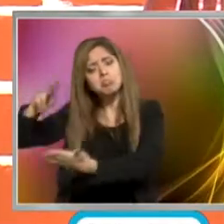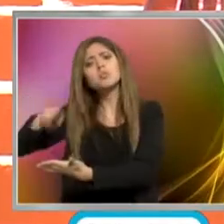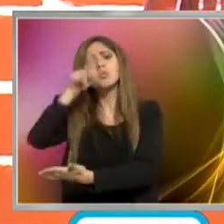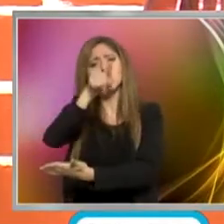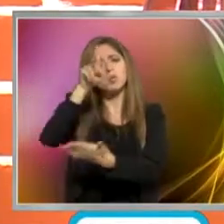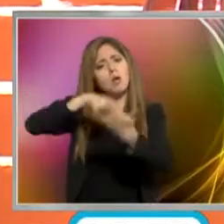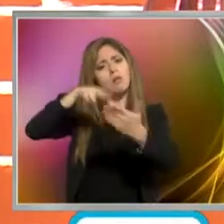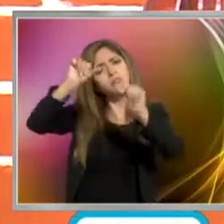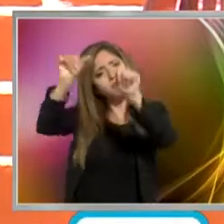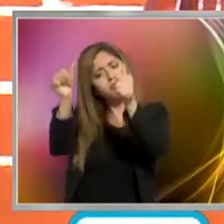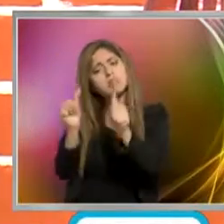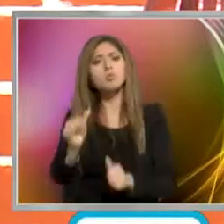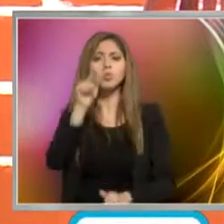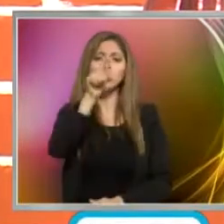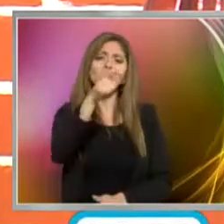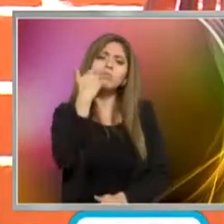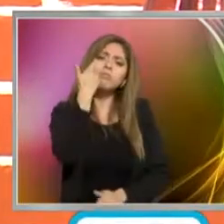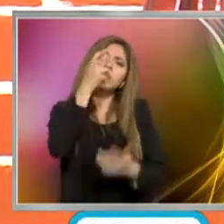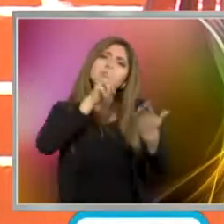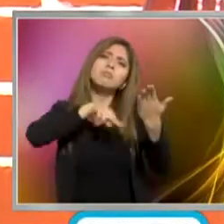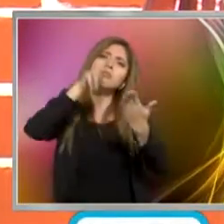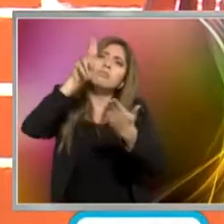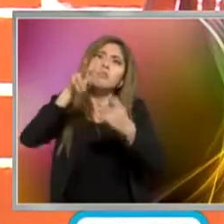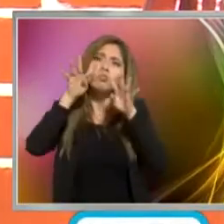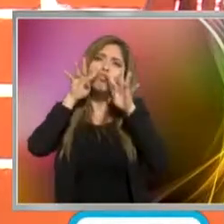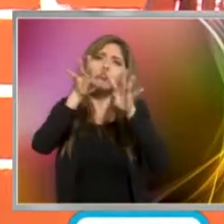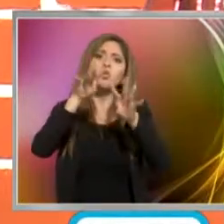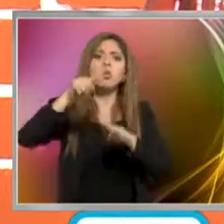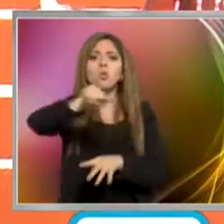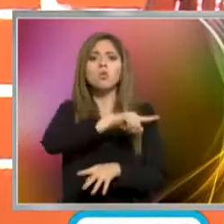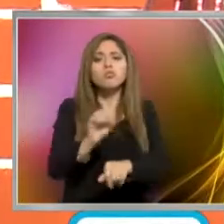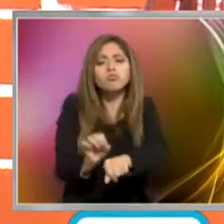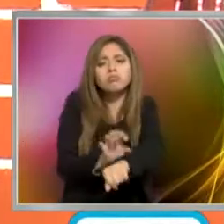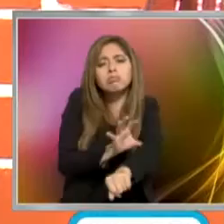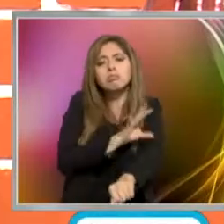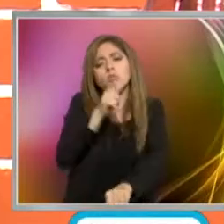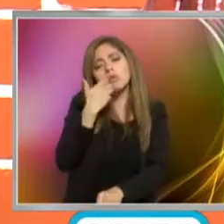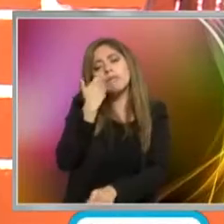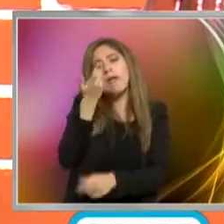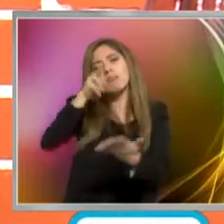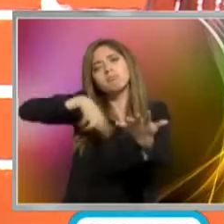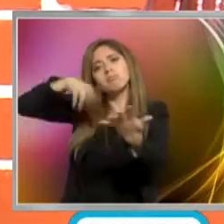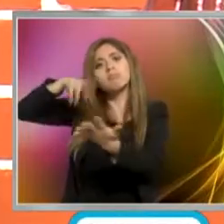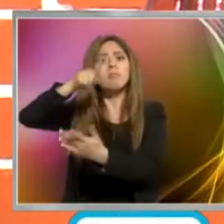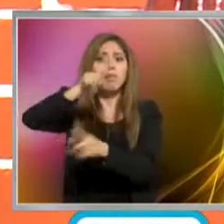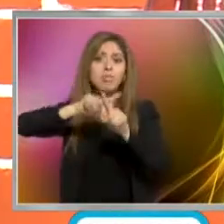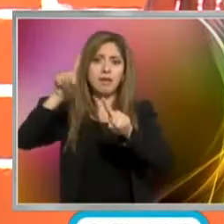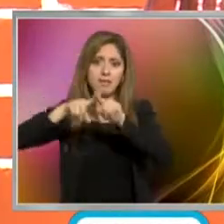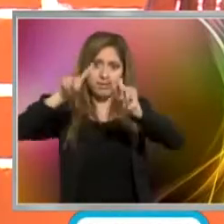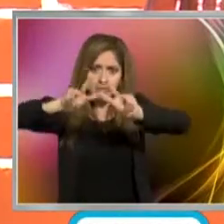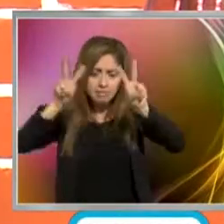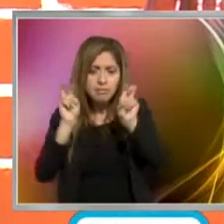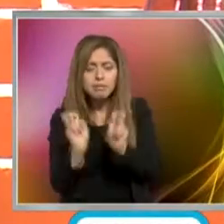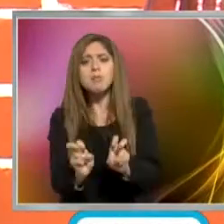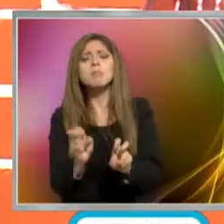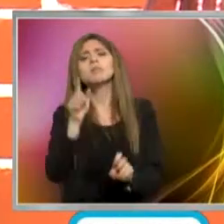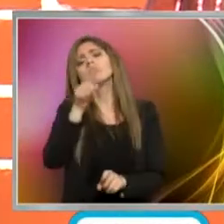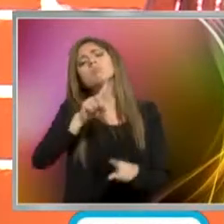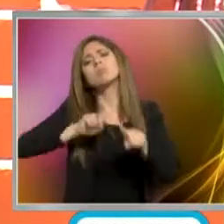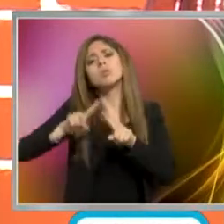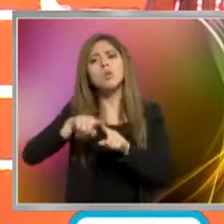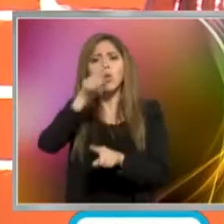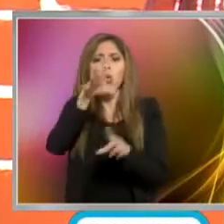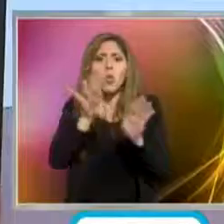lo ve, a través de sus ojos, de sus sentimientos, de su alma y todo. Entonces hay todo tipo de temas, como te digo, y todo tipo de manera